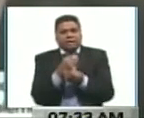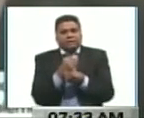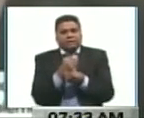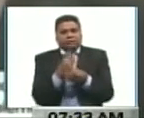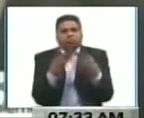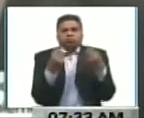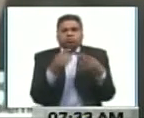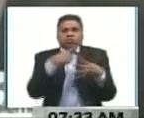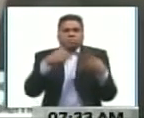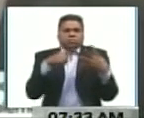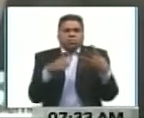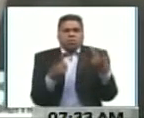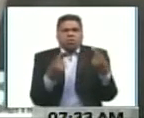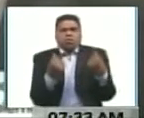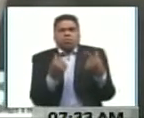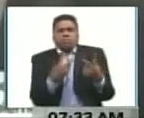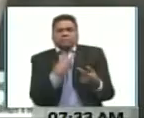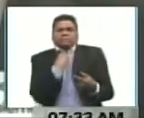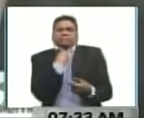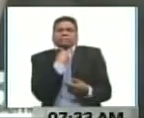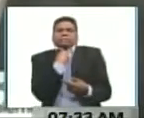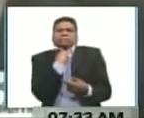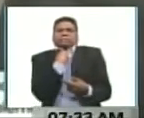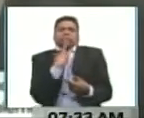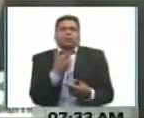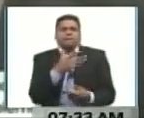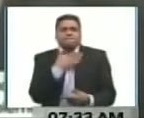que están, tanto mejor será para todos nosotros.